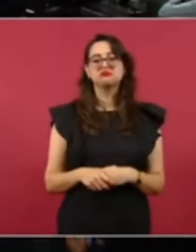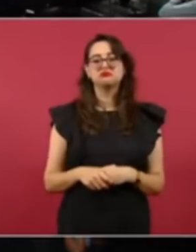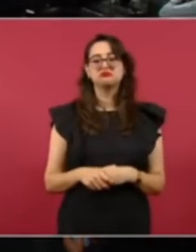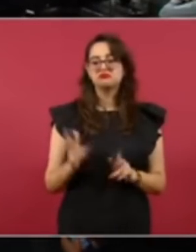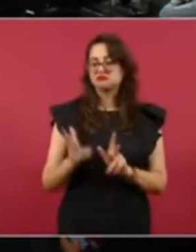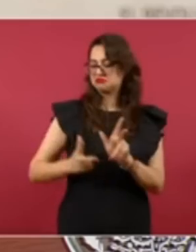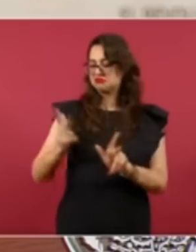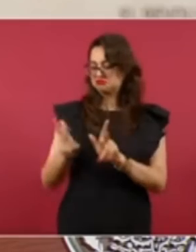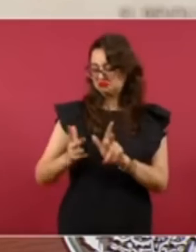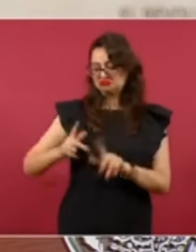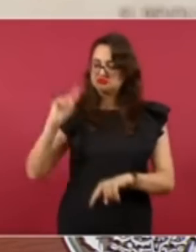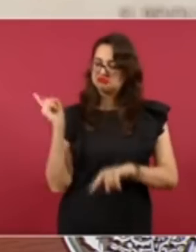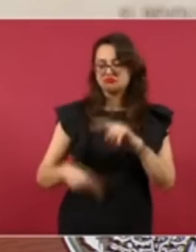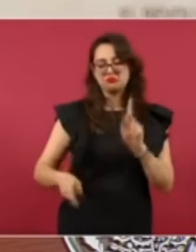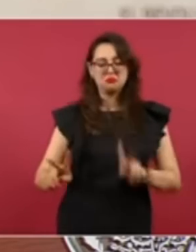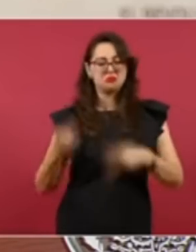de sus bienes